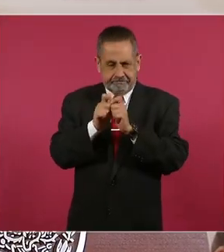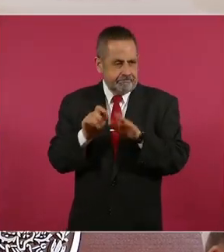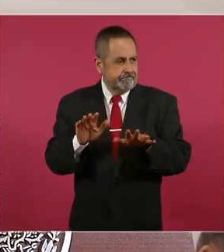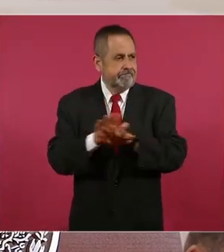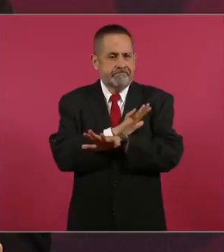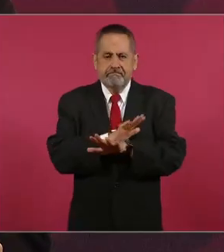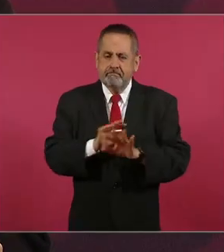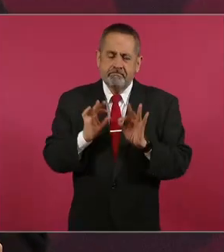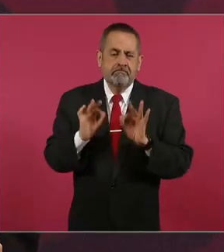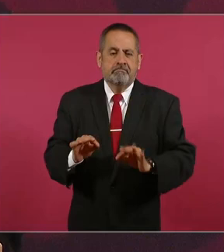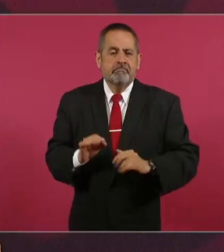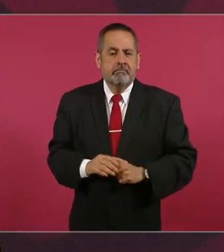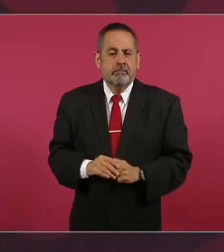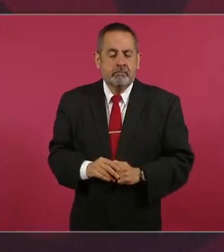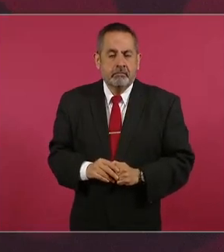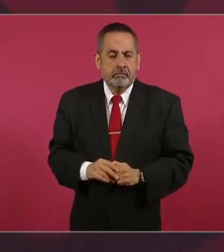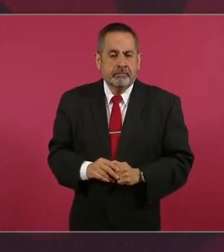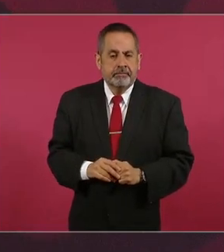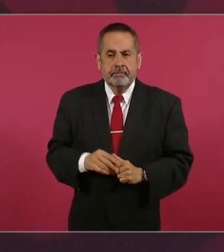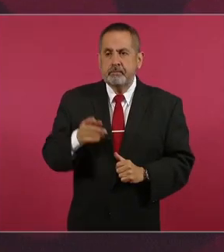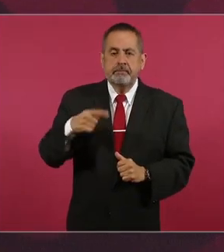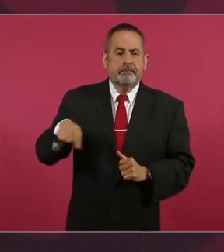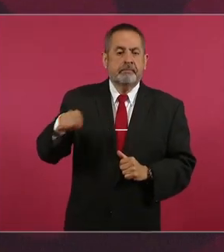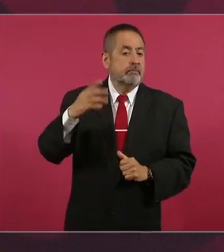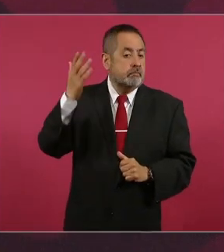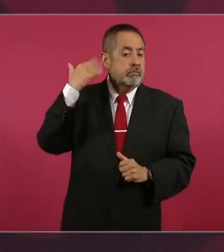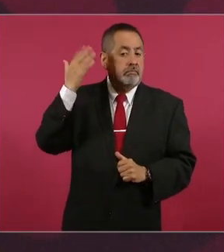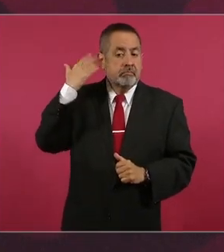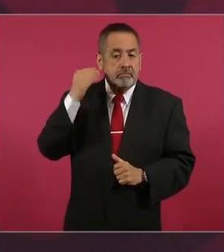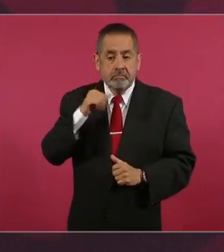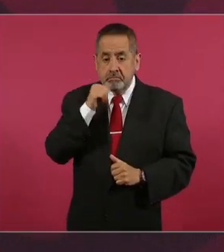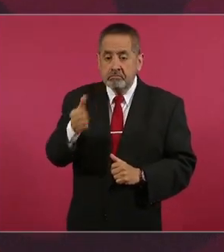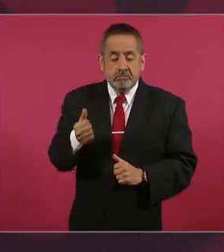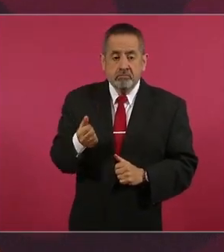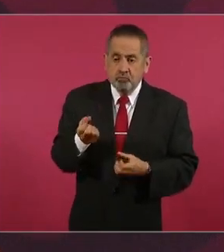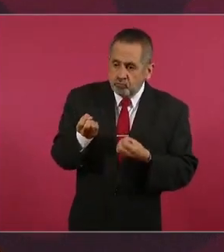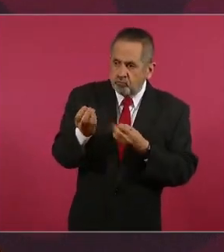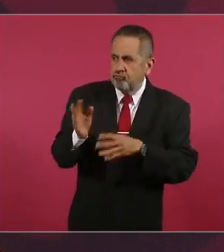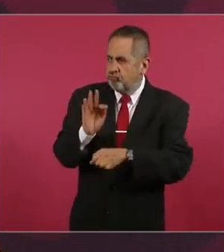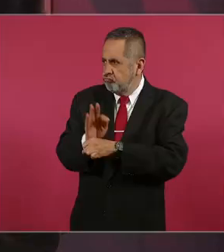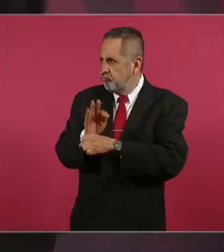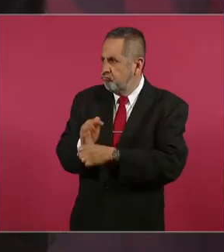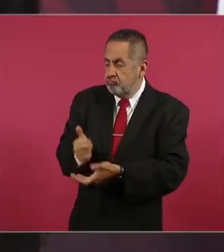antes no recibían casi nada,